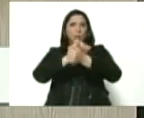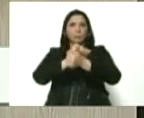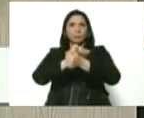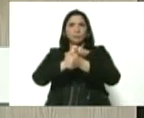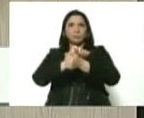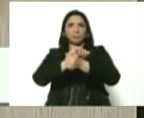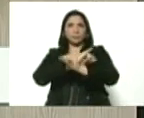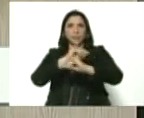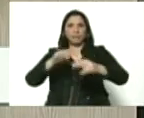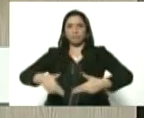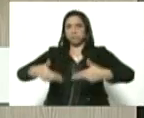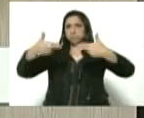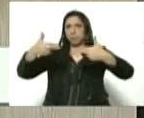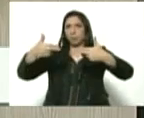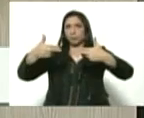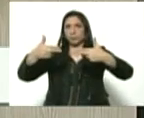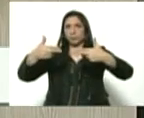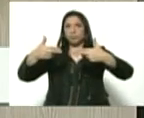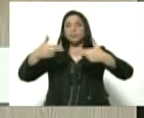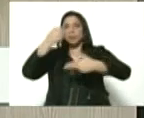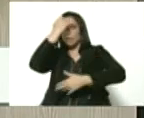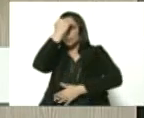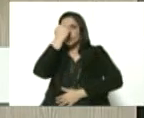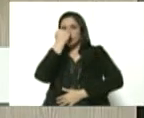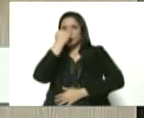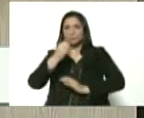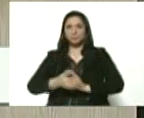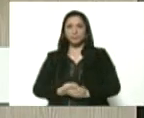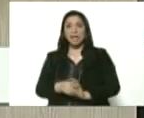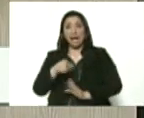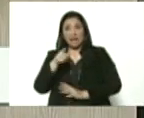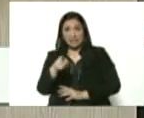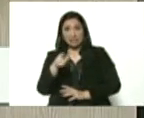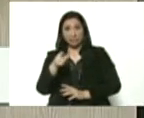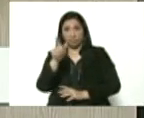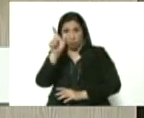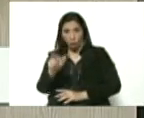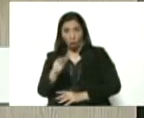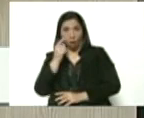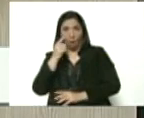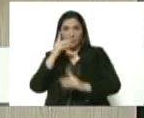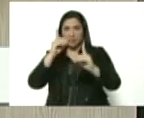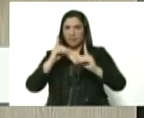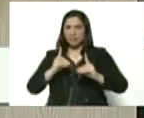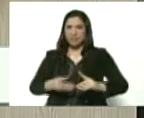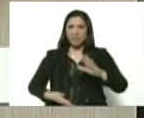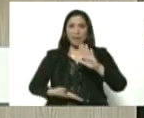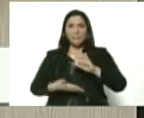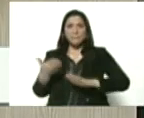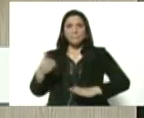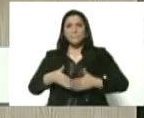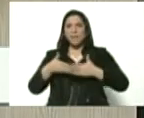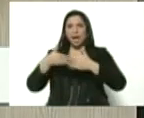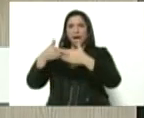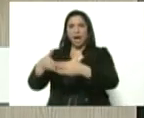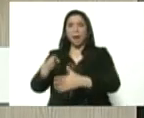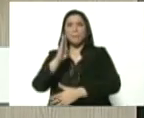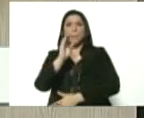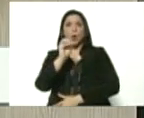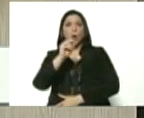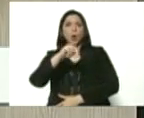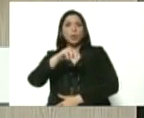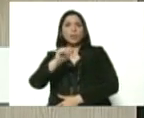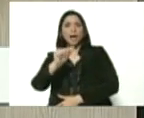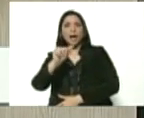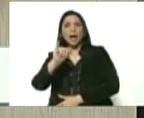y enfrentado a los terroristas. Allí deciden viajar hacia Bonaire, deciden escaparse